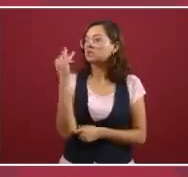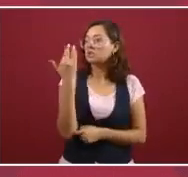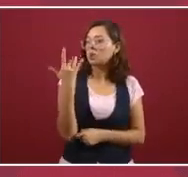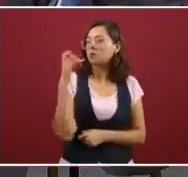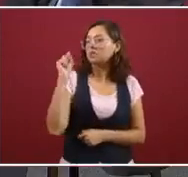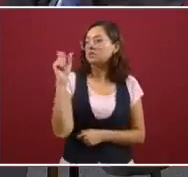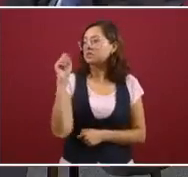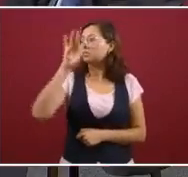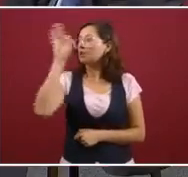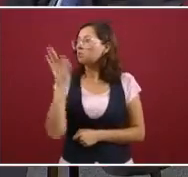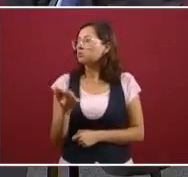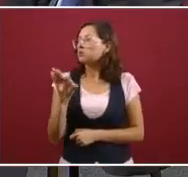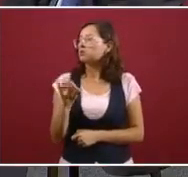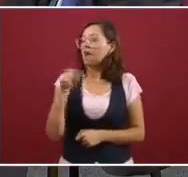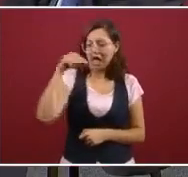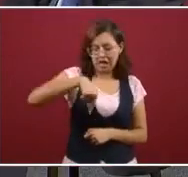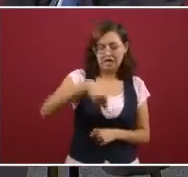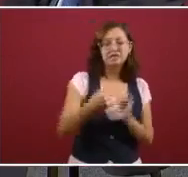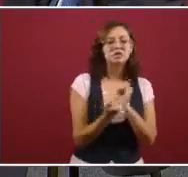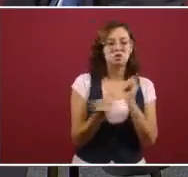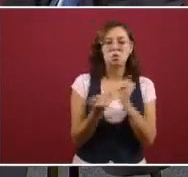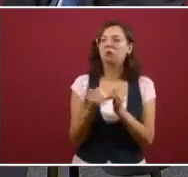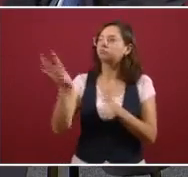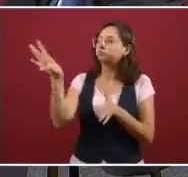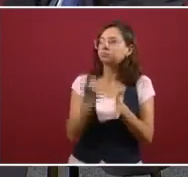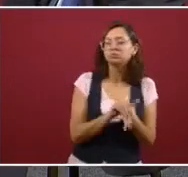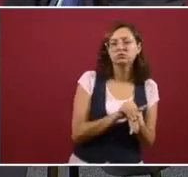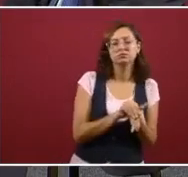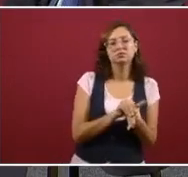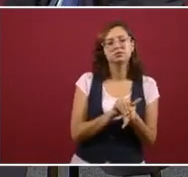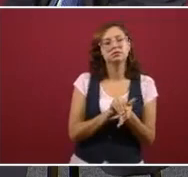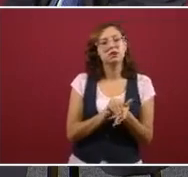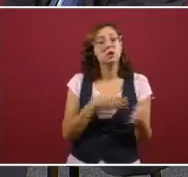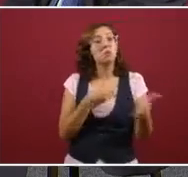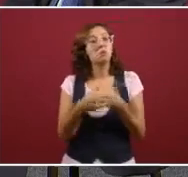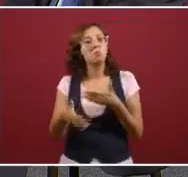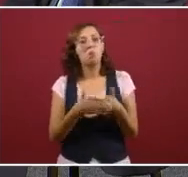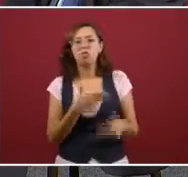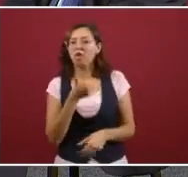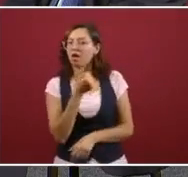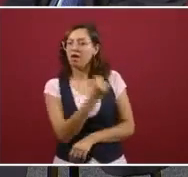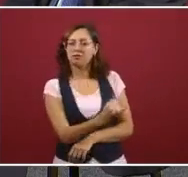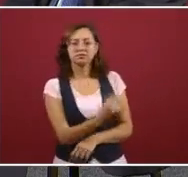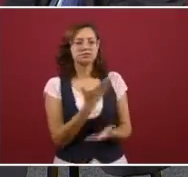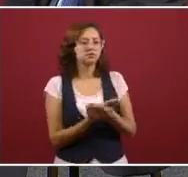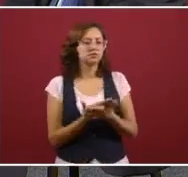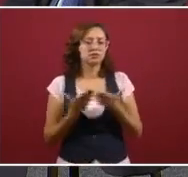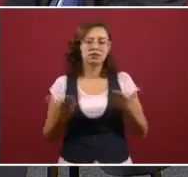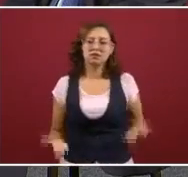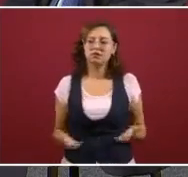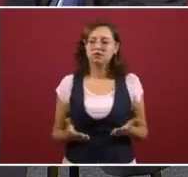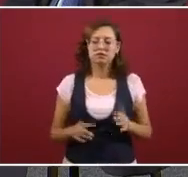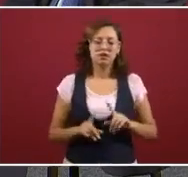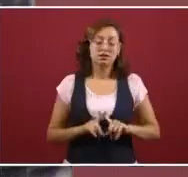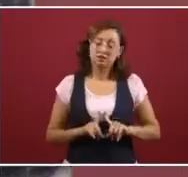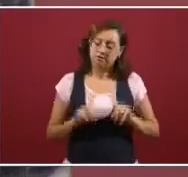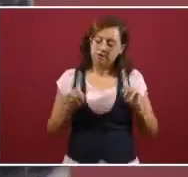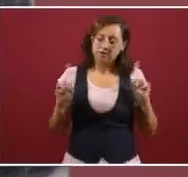del 60%. Eso estaba de moda, ya no lo estoy escuchando